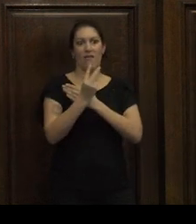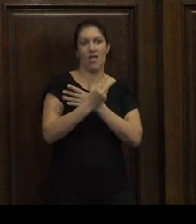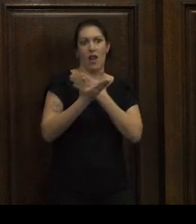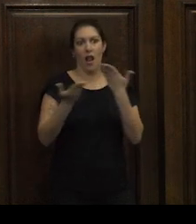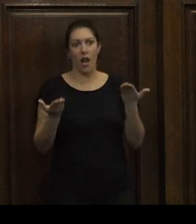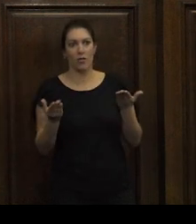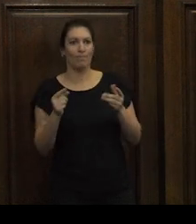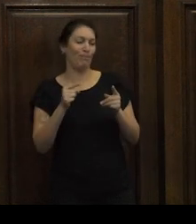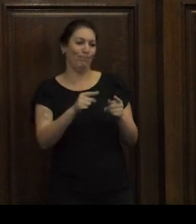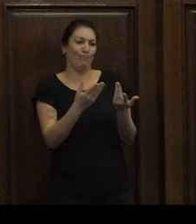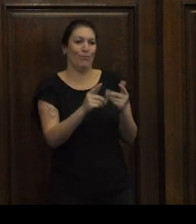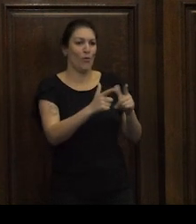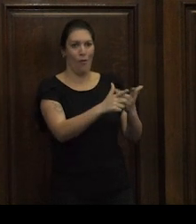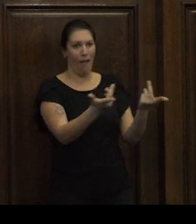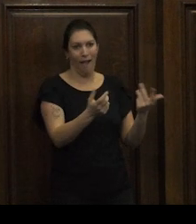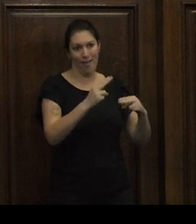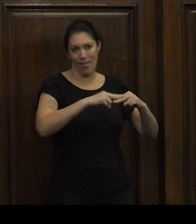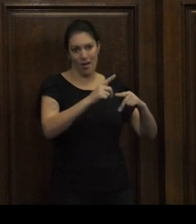etc.